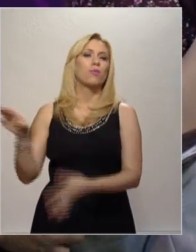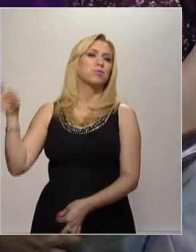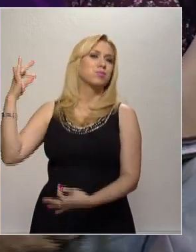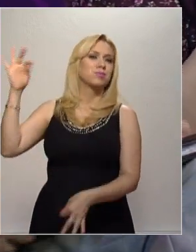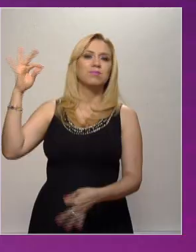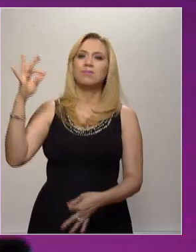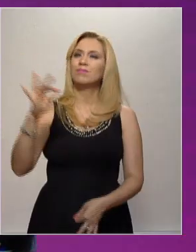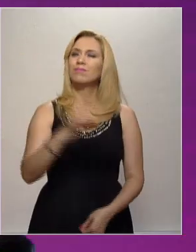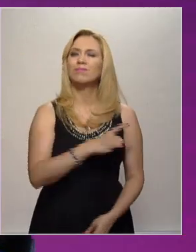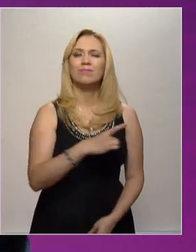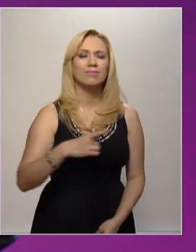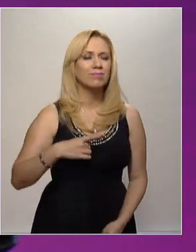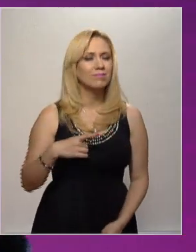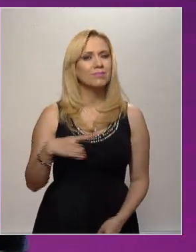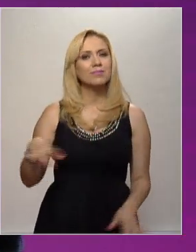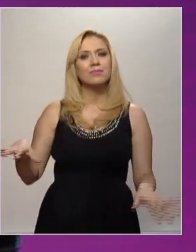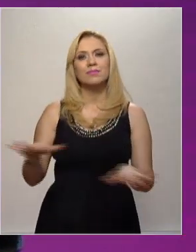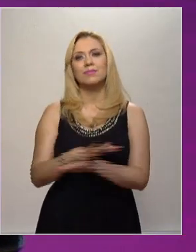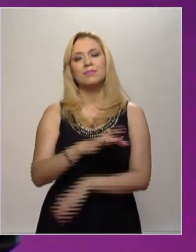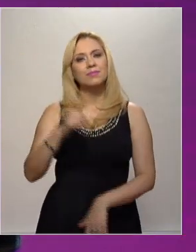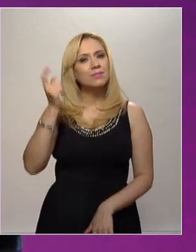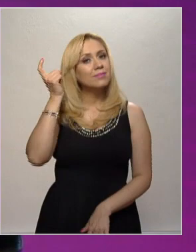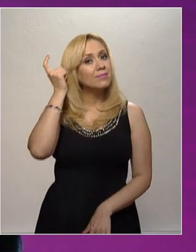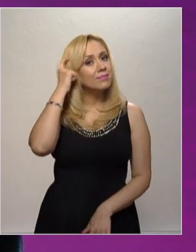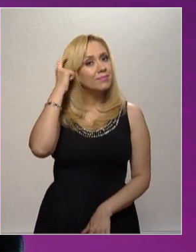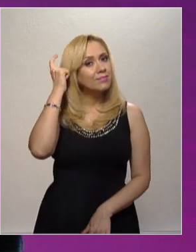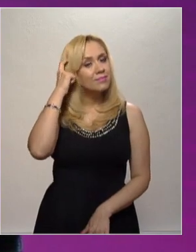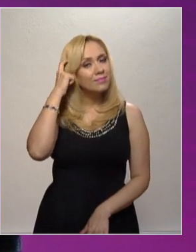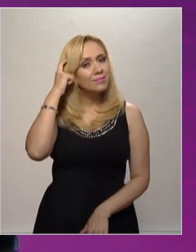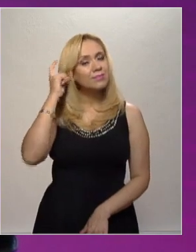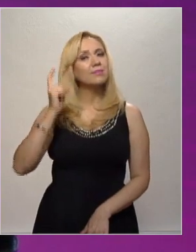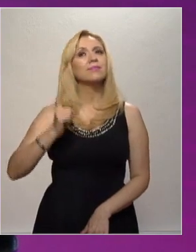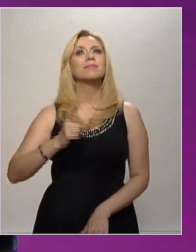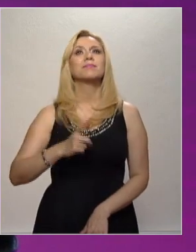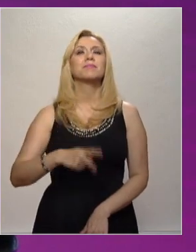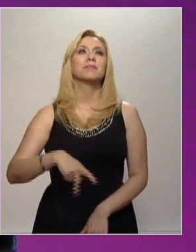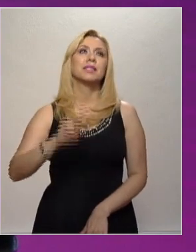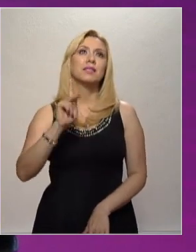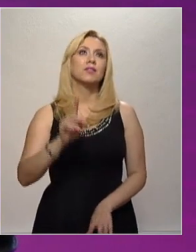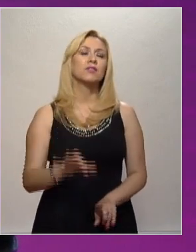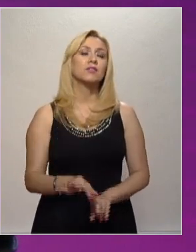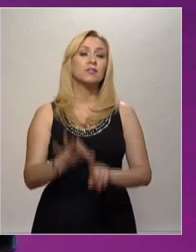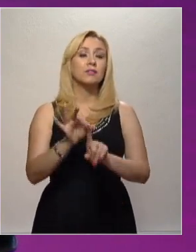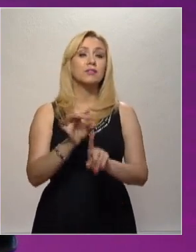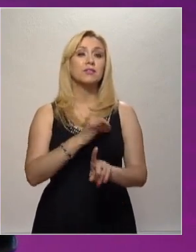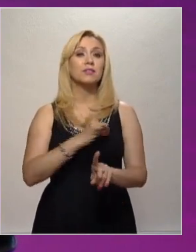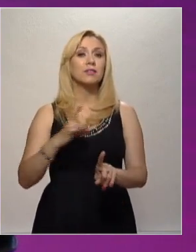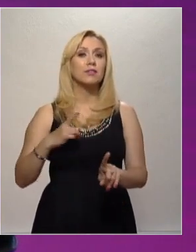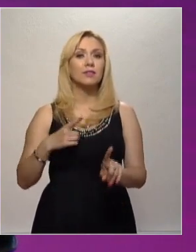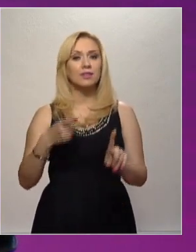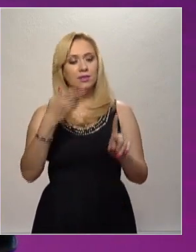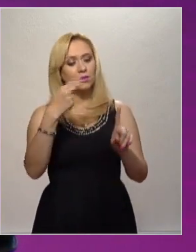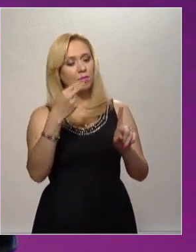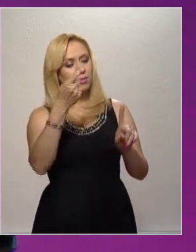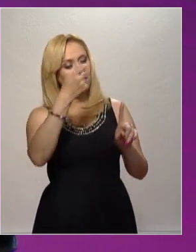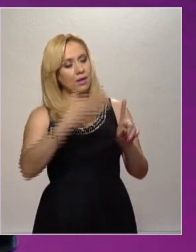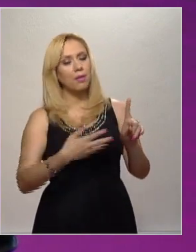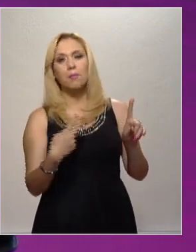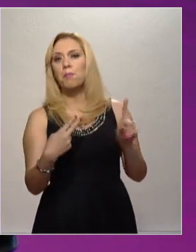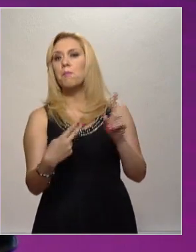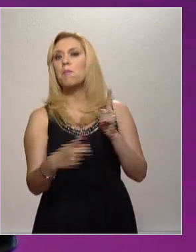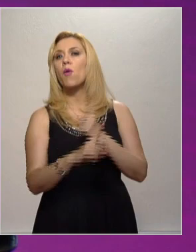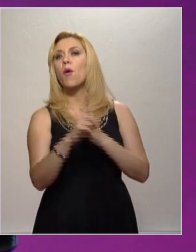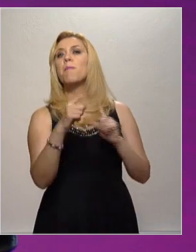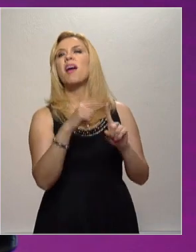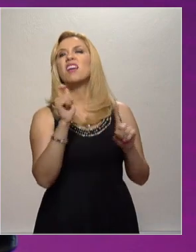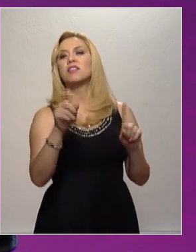que dar realmente como este cambio de mentalidad y pero principalmente se tiene que nombrar el problema y se tiene que identificar. Y